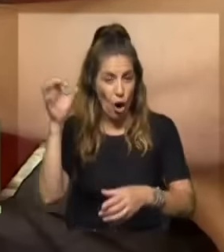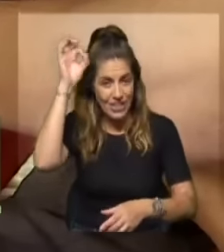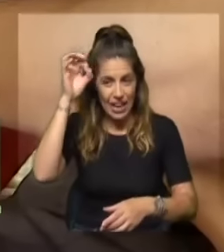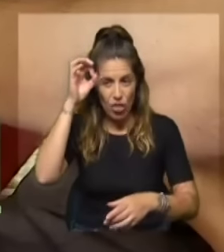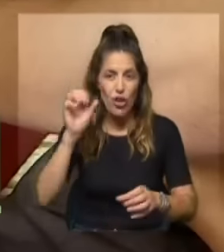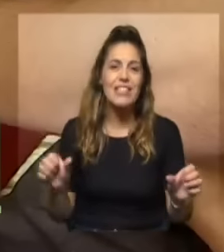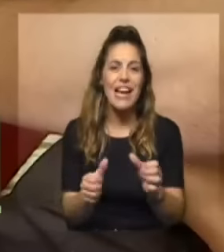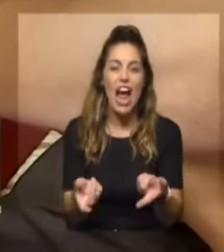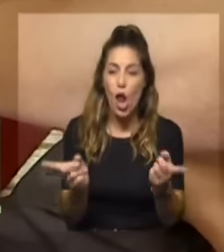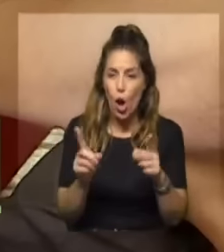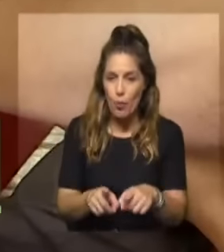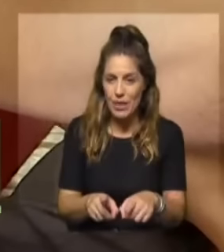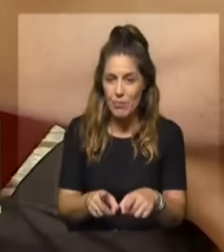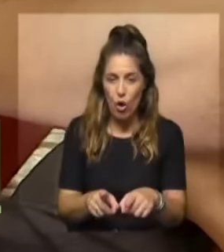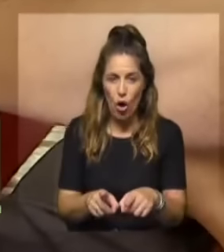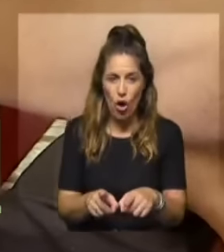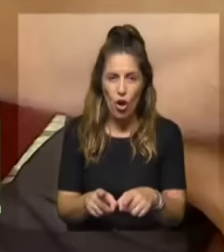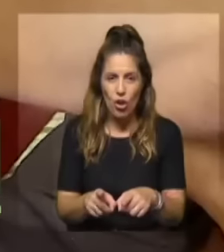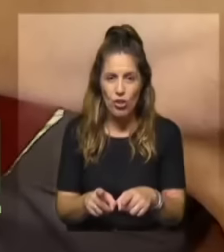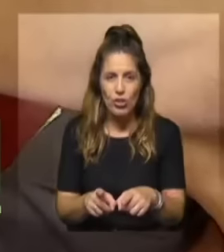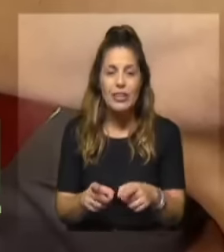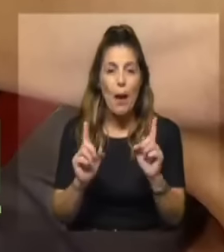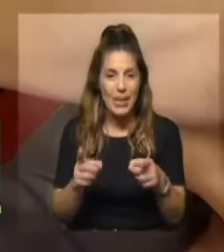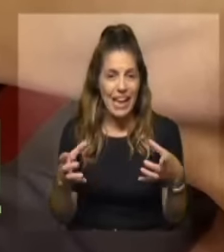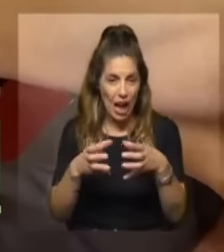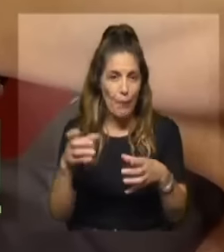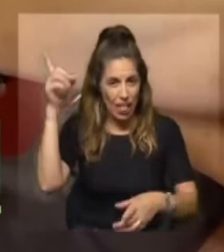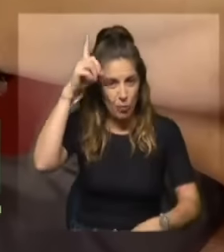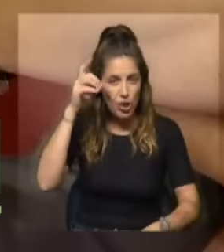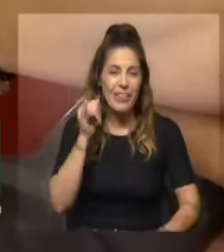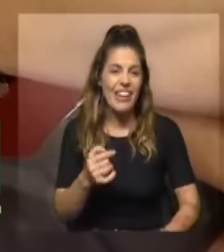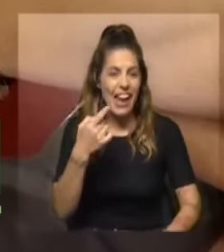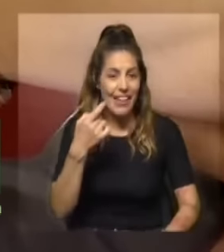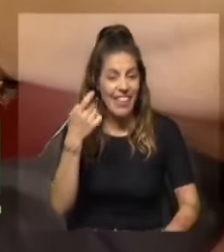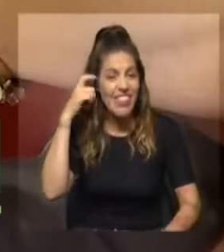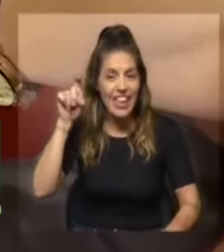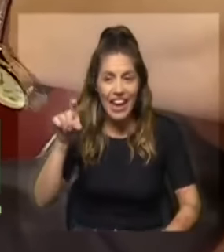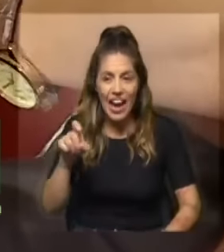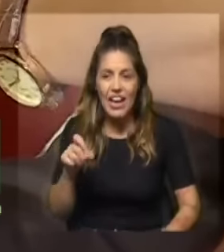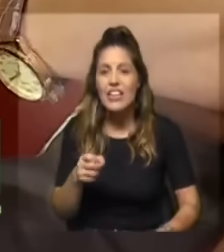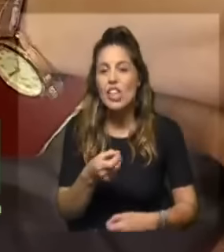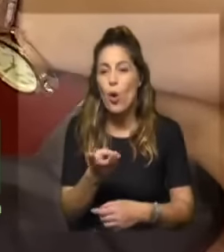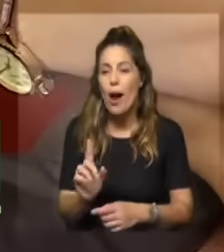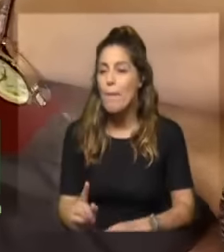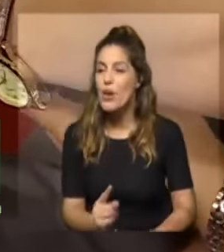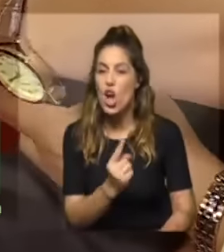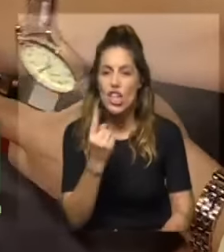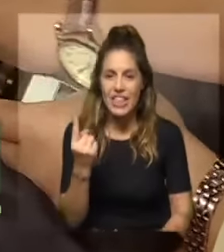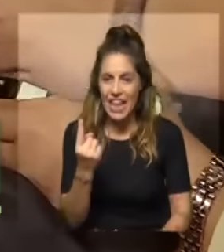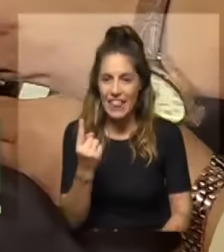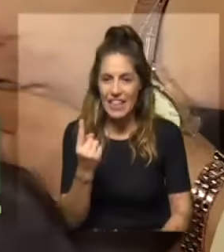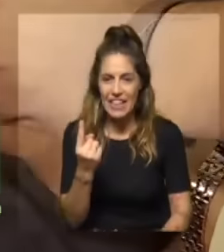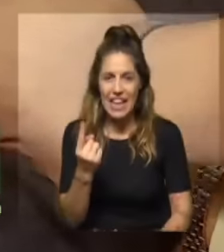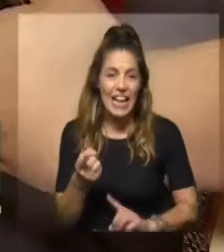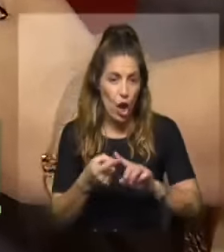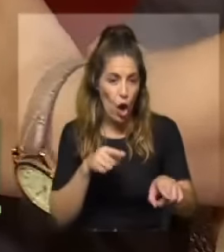mismo eh la consulta en la cámara de diputados para tener idea de cuáles son las prioridades que los